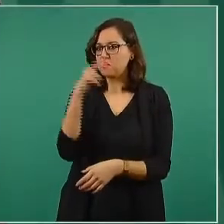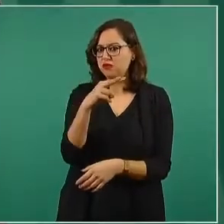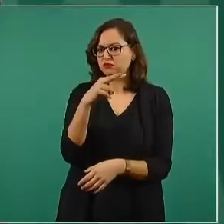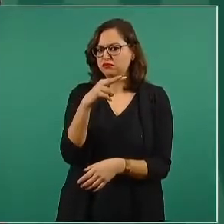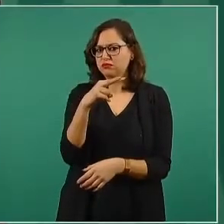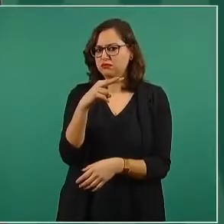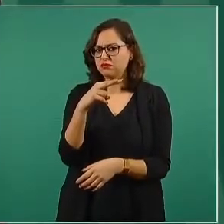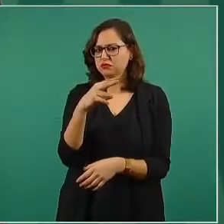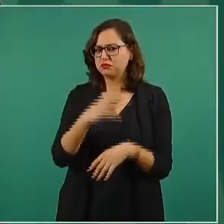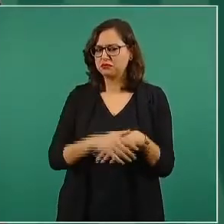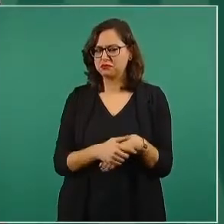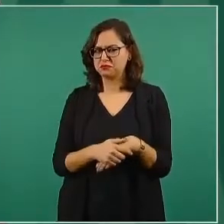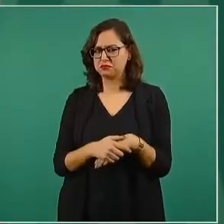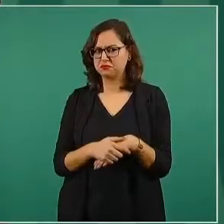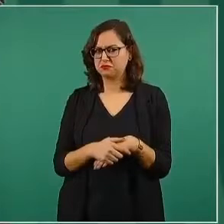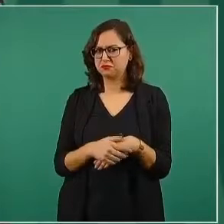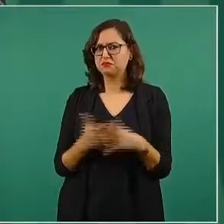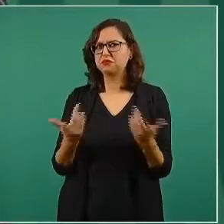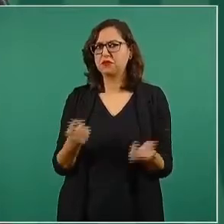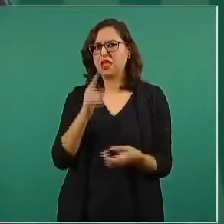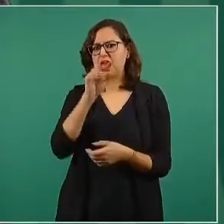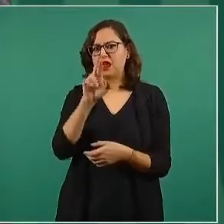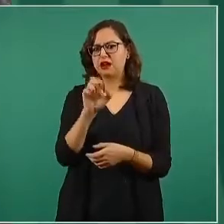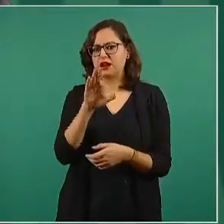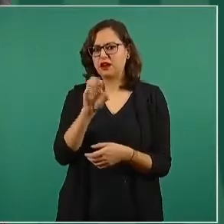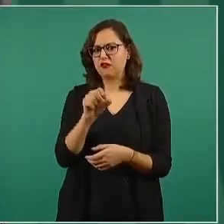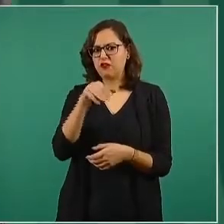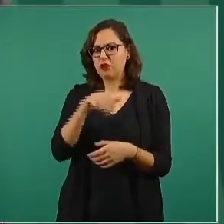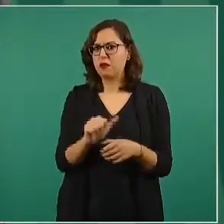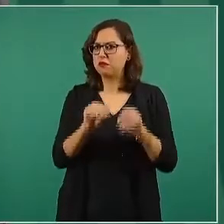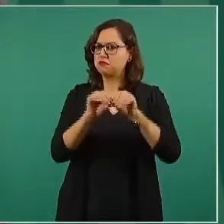Galán en el Reforma, ay,